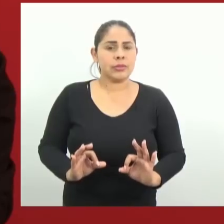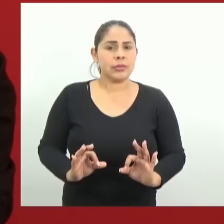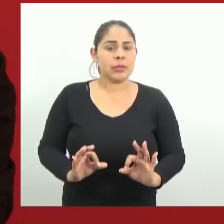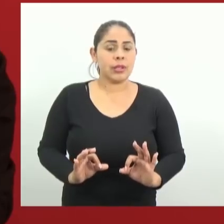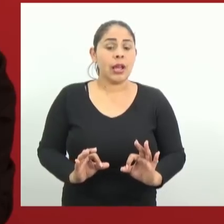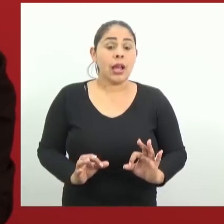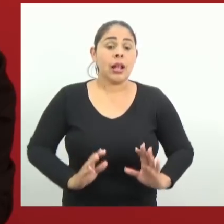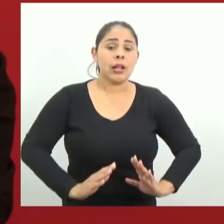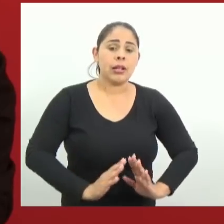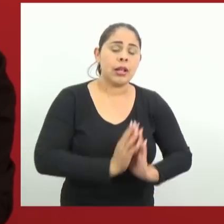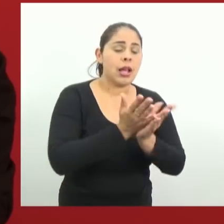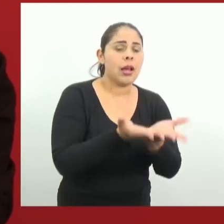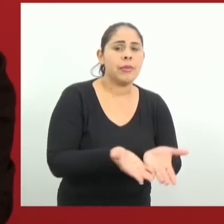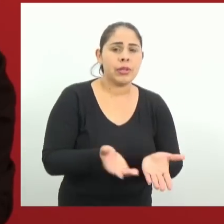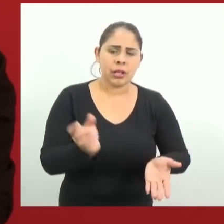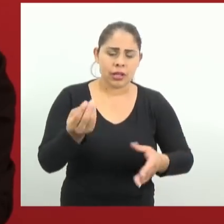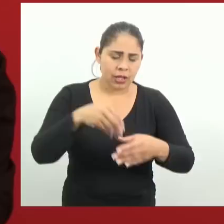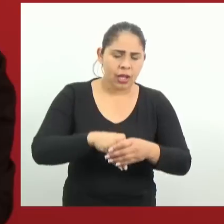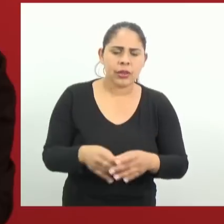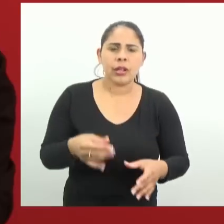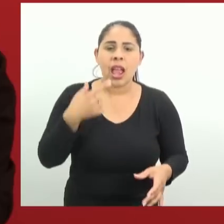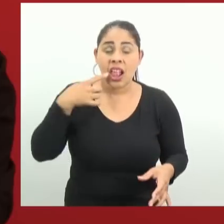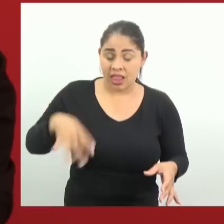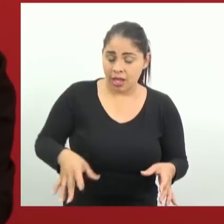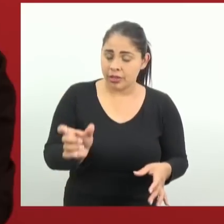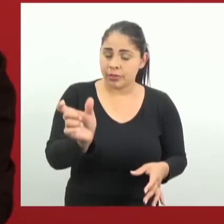persona, Jesucristo, el Hijo de Dios.